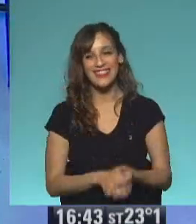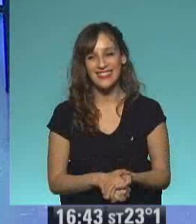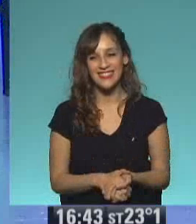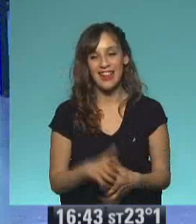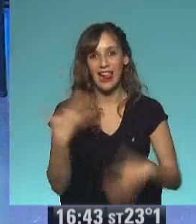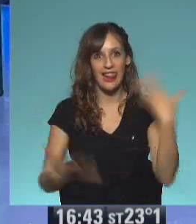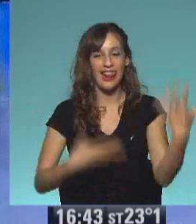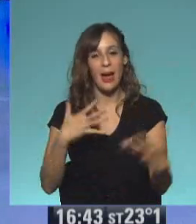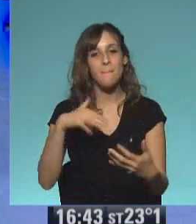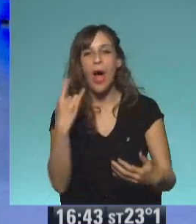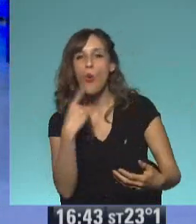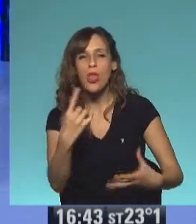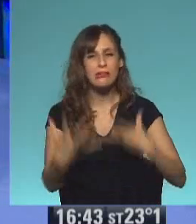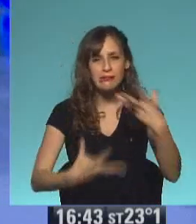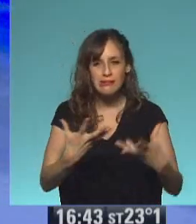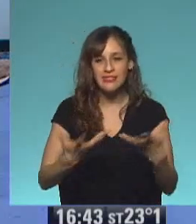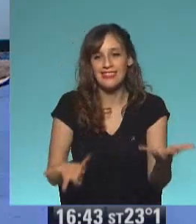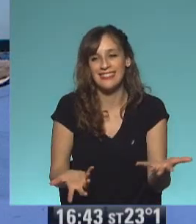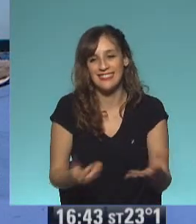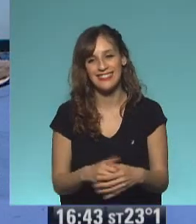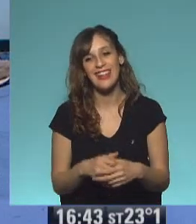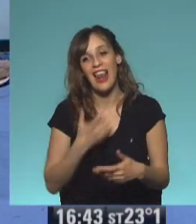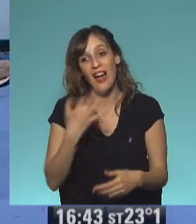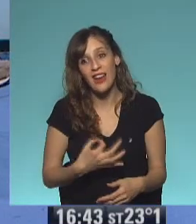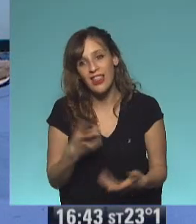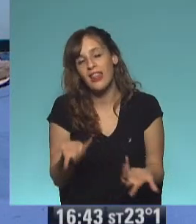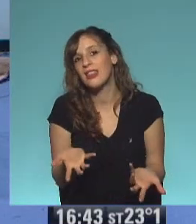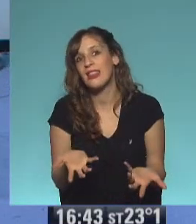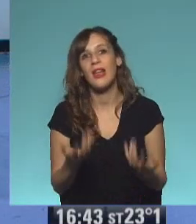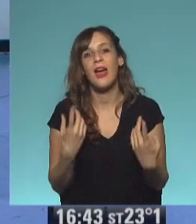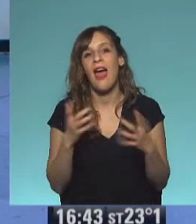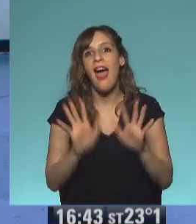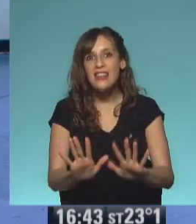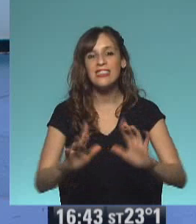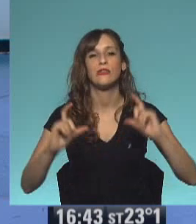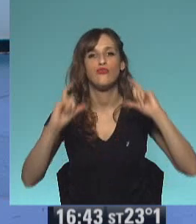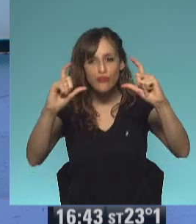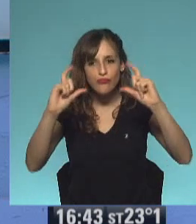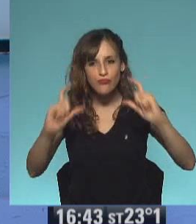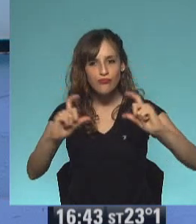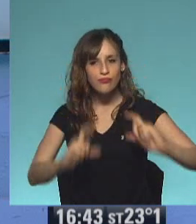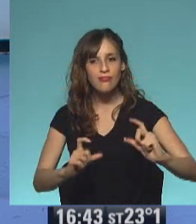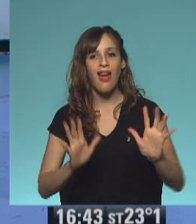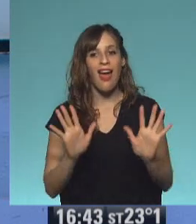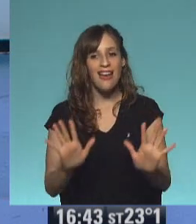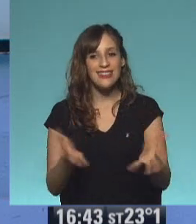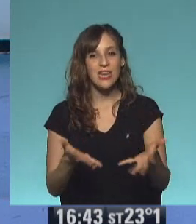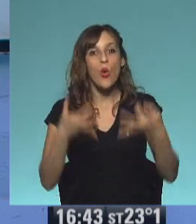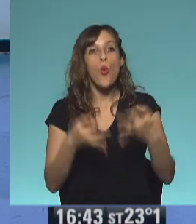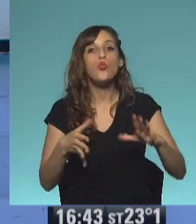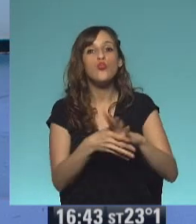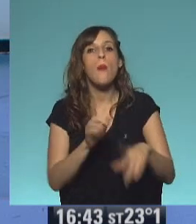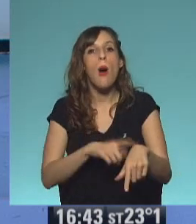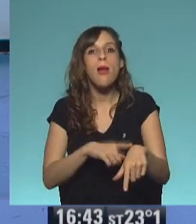pero en realidad siempre entre las estrofas quizás pasa algo más en el caso de esta canción había un instrumental